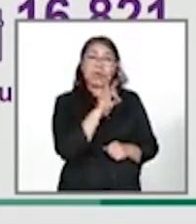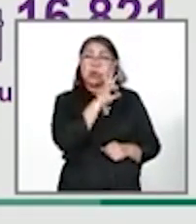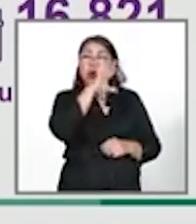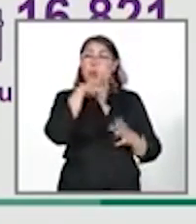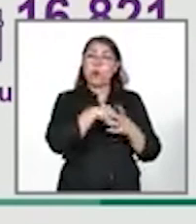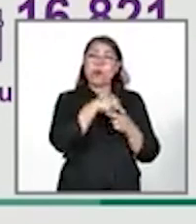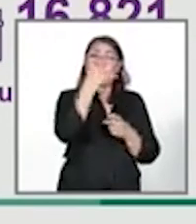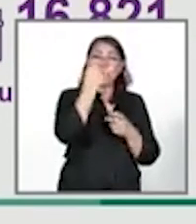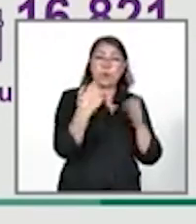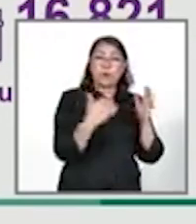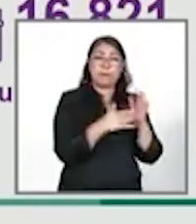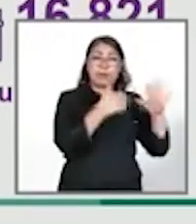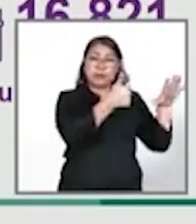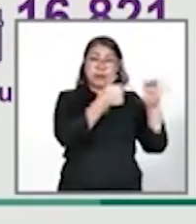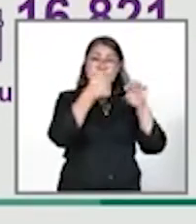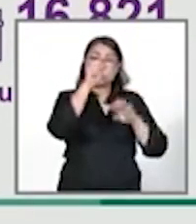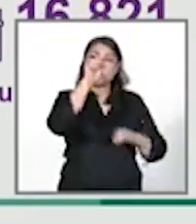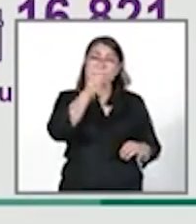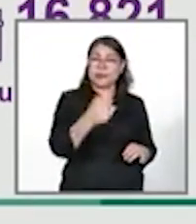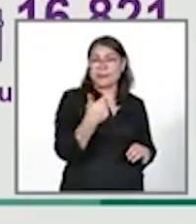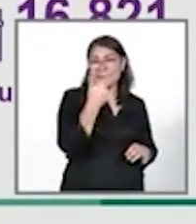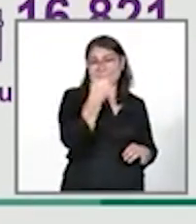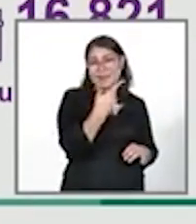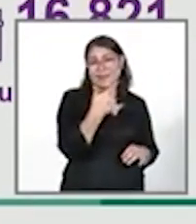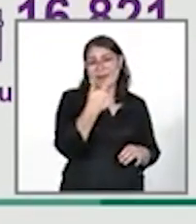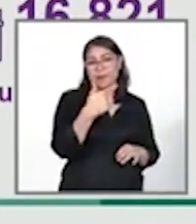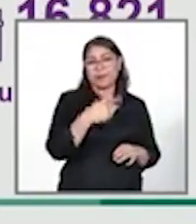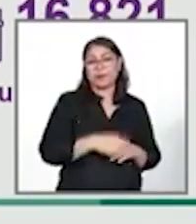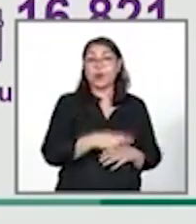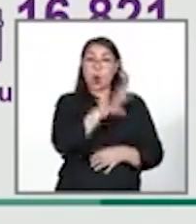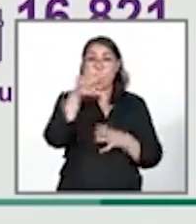con 9.667 casos de los